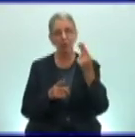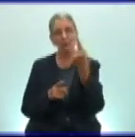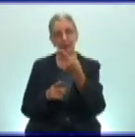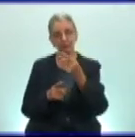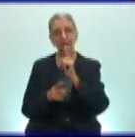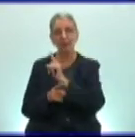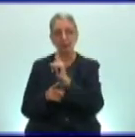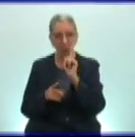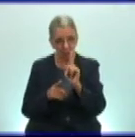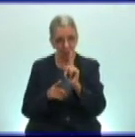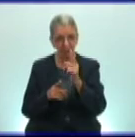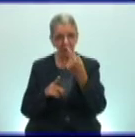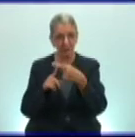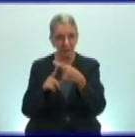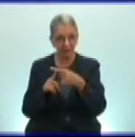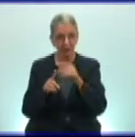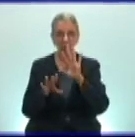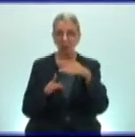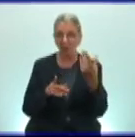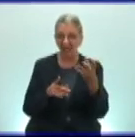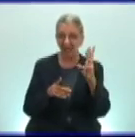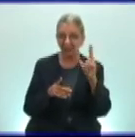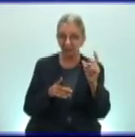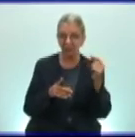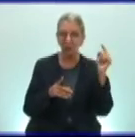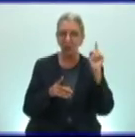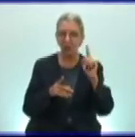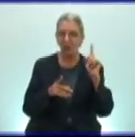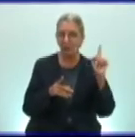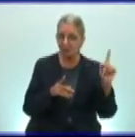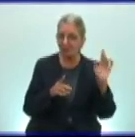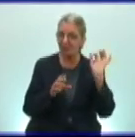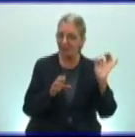tiene 11 electrones en su envoltura.